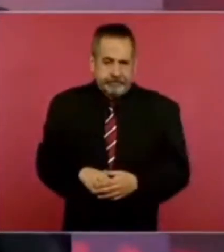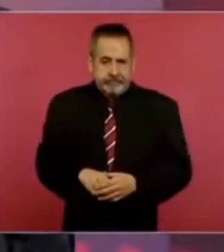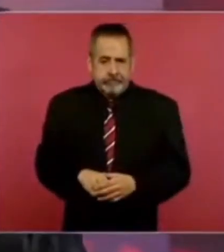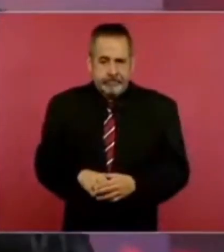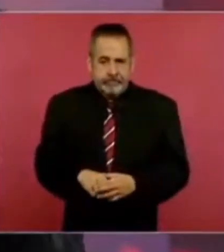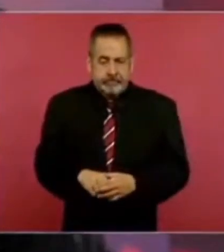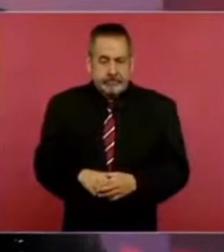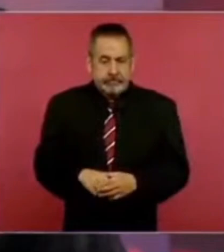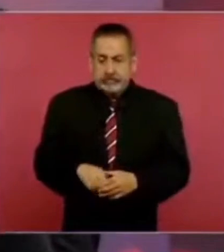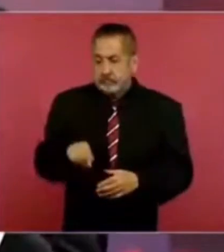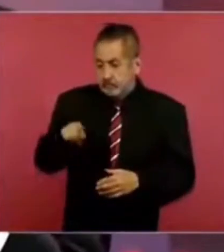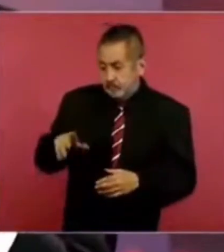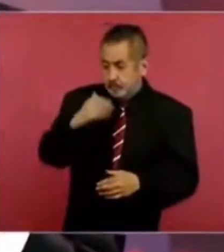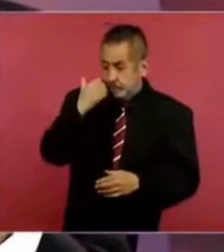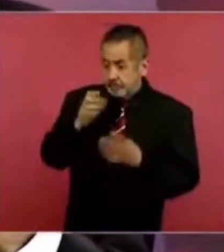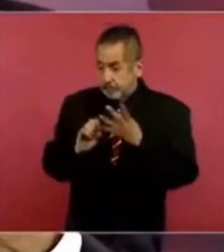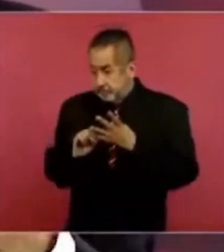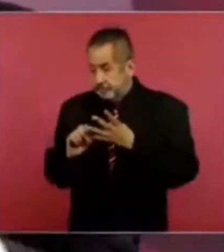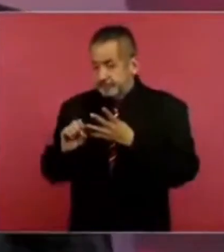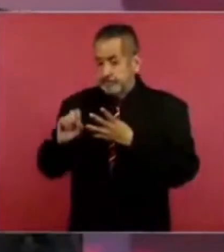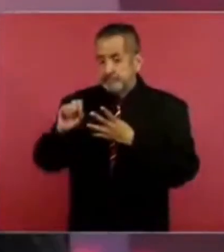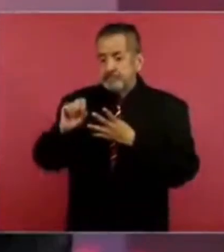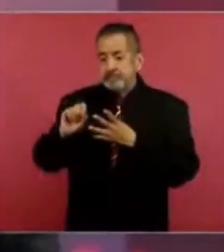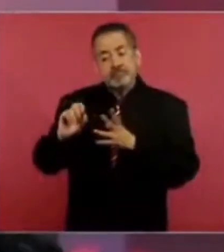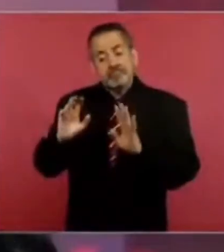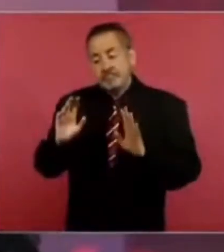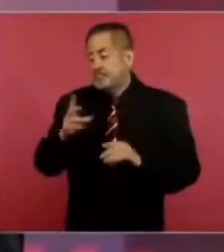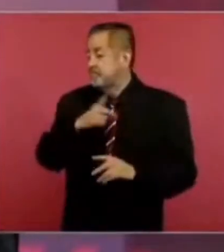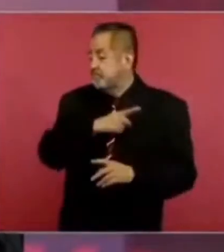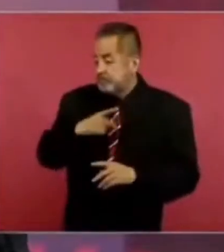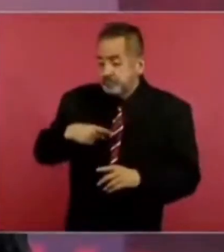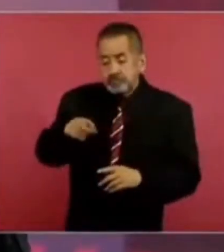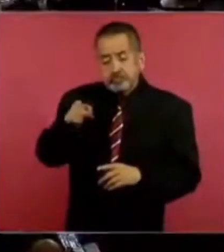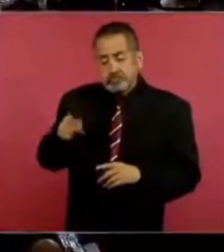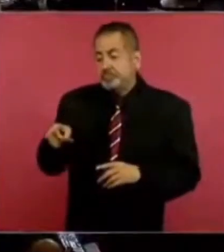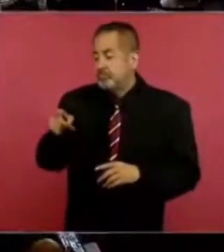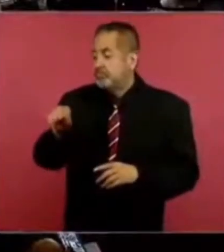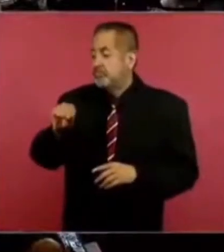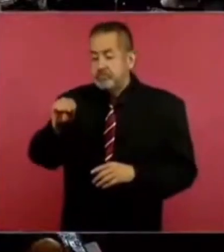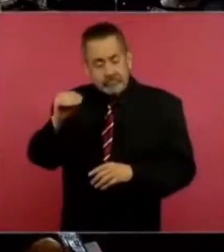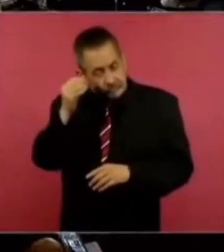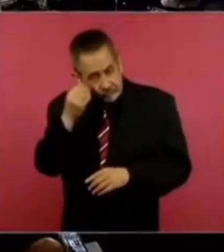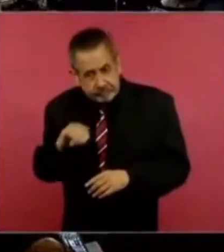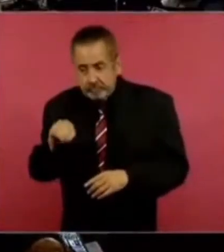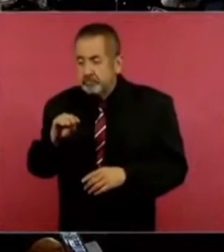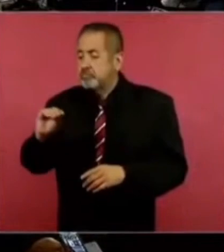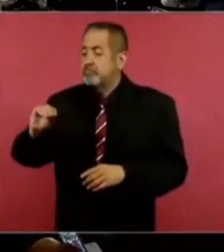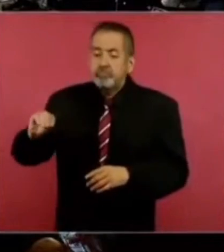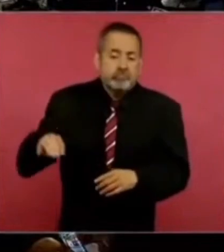porque para poder ascender se tenía que